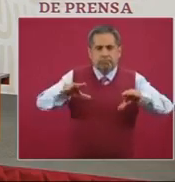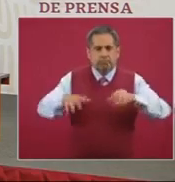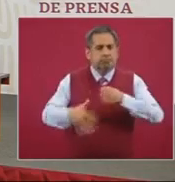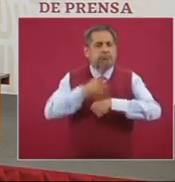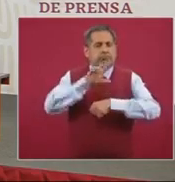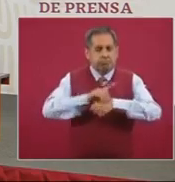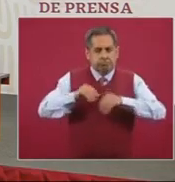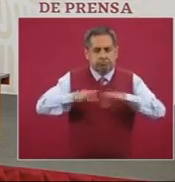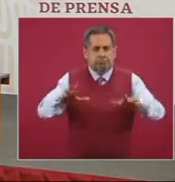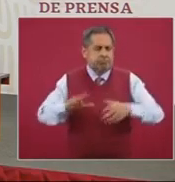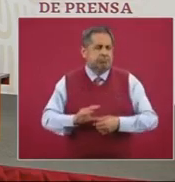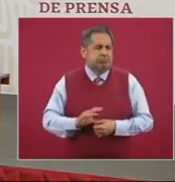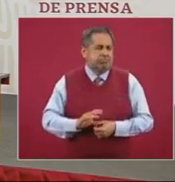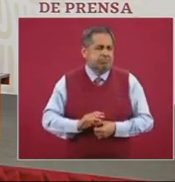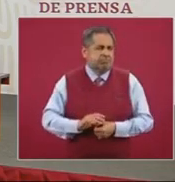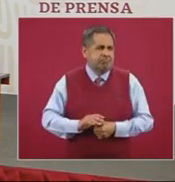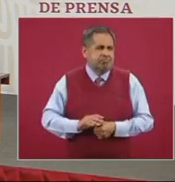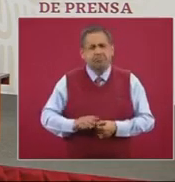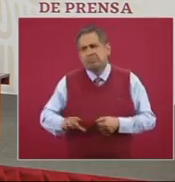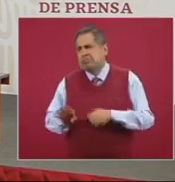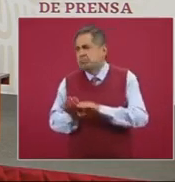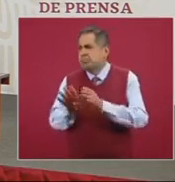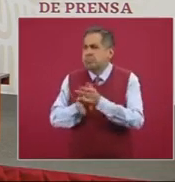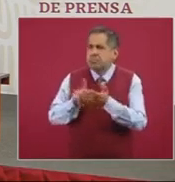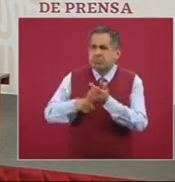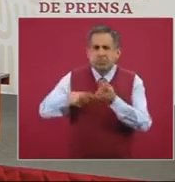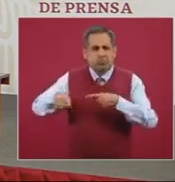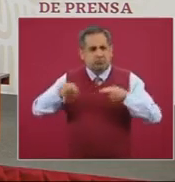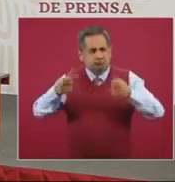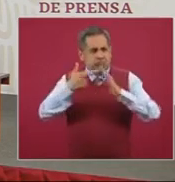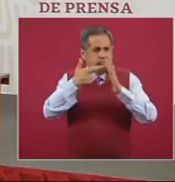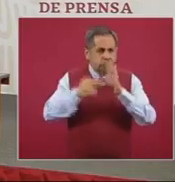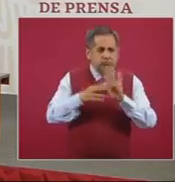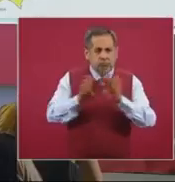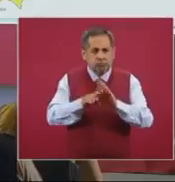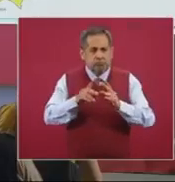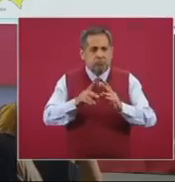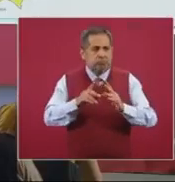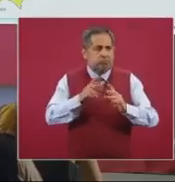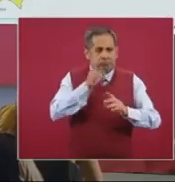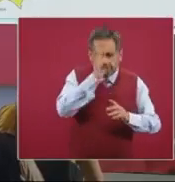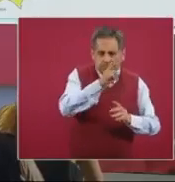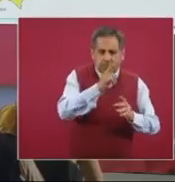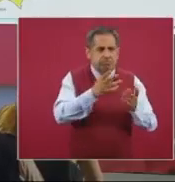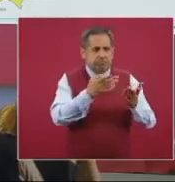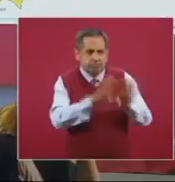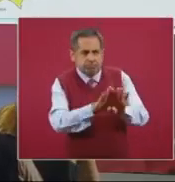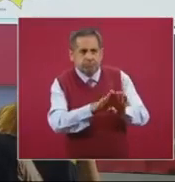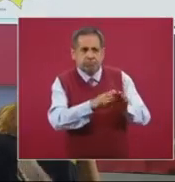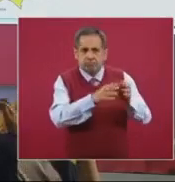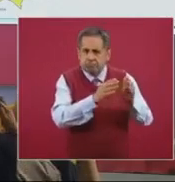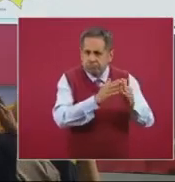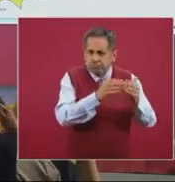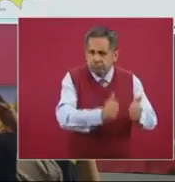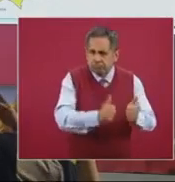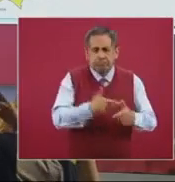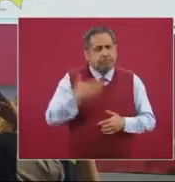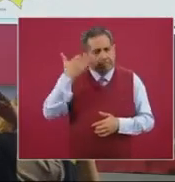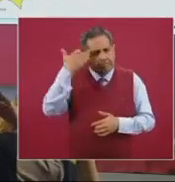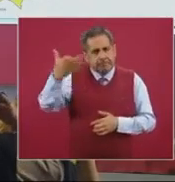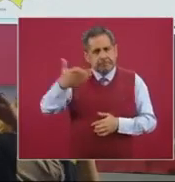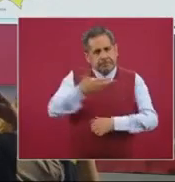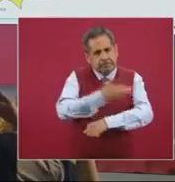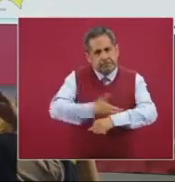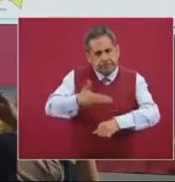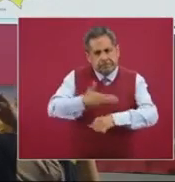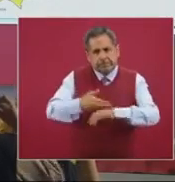es las medidas de control, las medidas de restricción de la movilidad, de confinamiento, necesitan un tiempo para